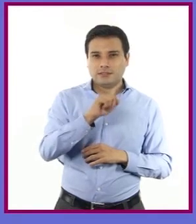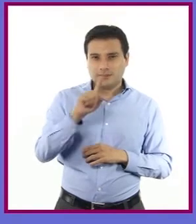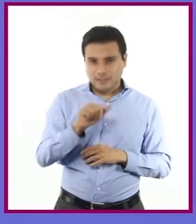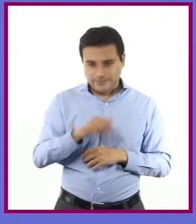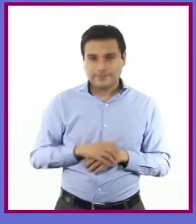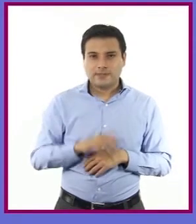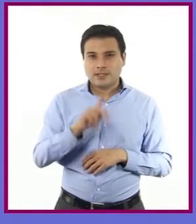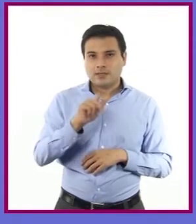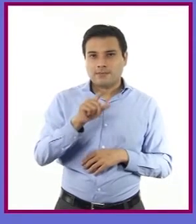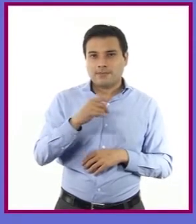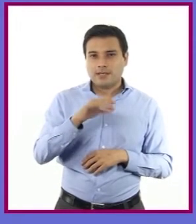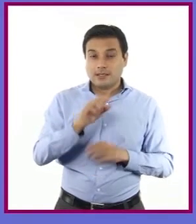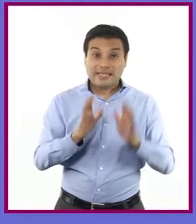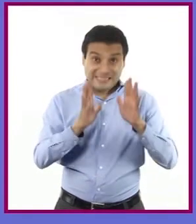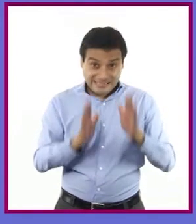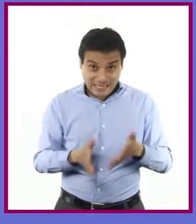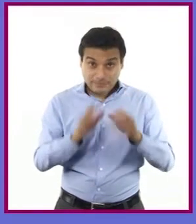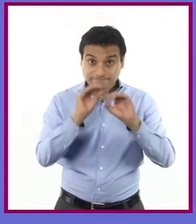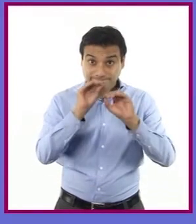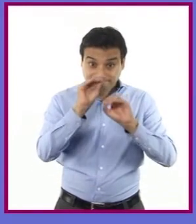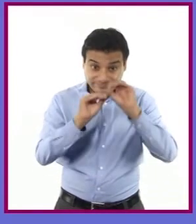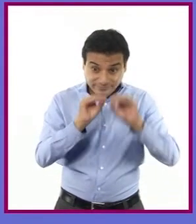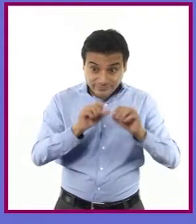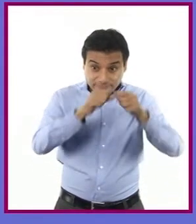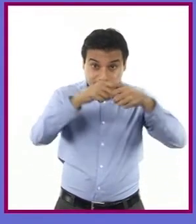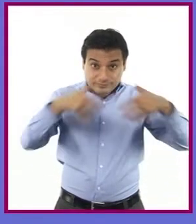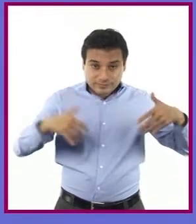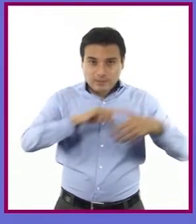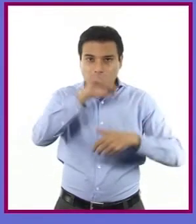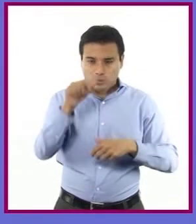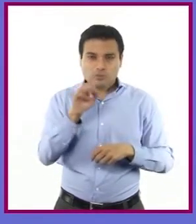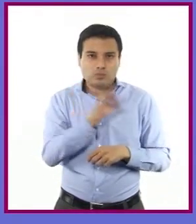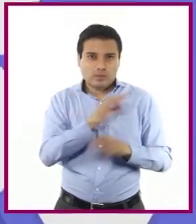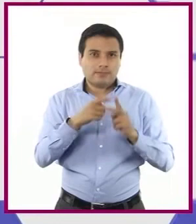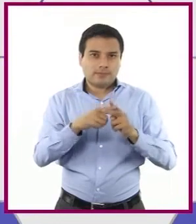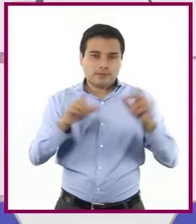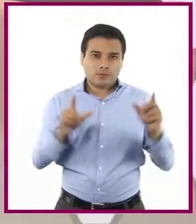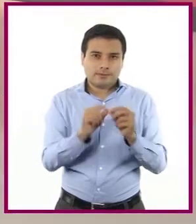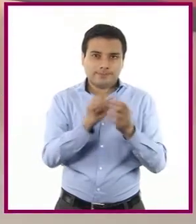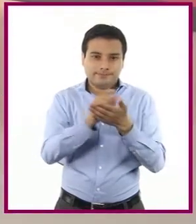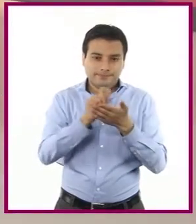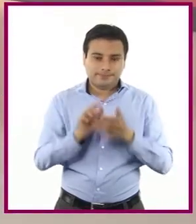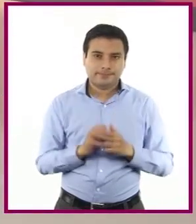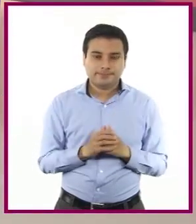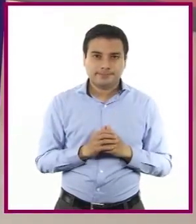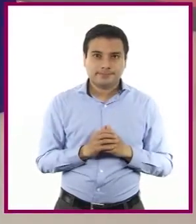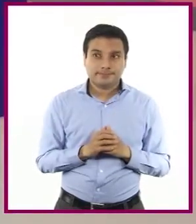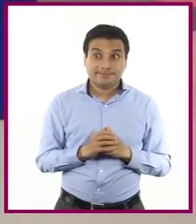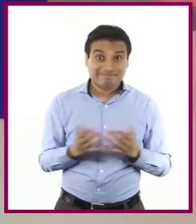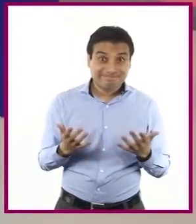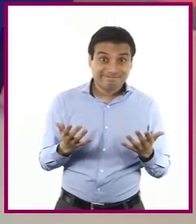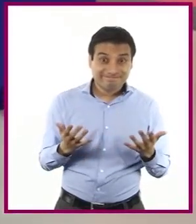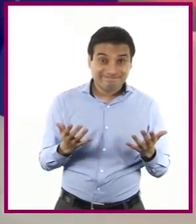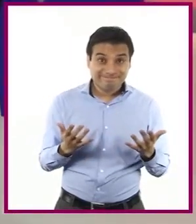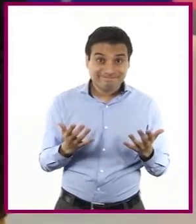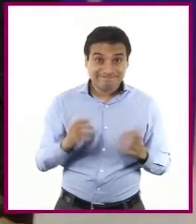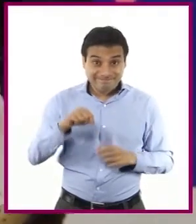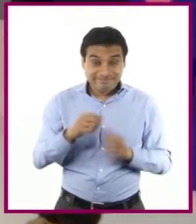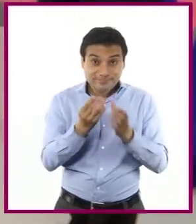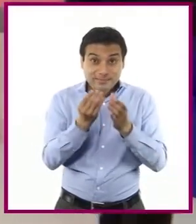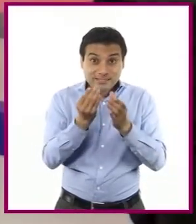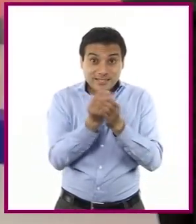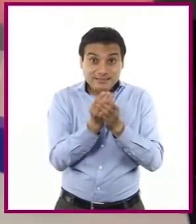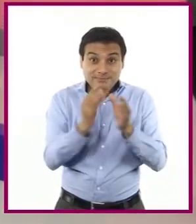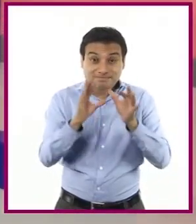nosotros tenemos ya nuestro cuadro sinóptico, podemos proceder a escribir nuestro resumen. Con todo lo trabajado, esta